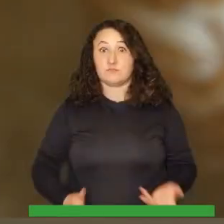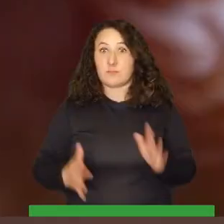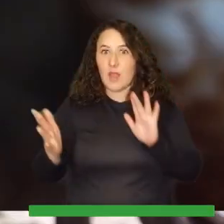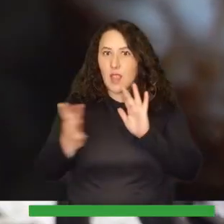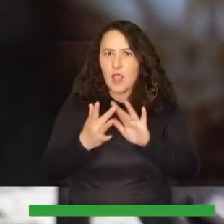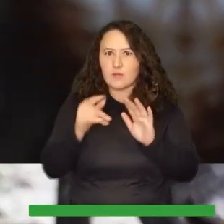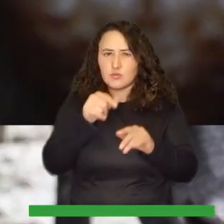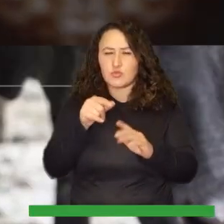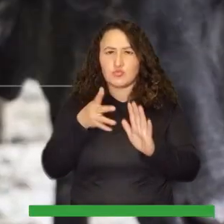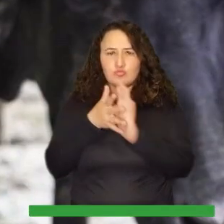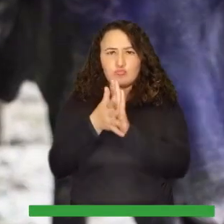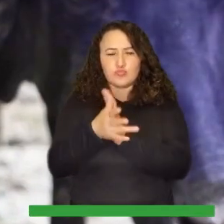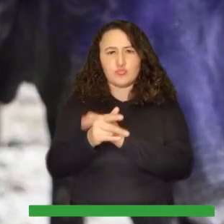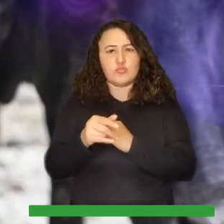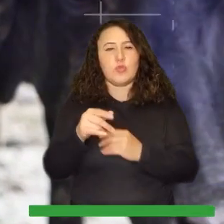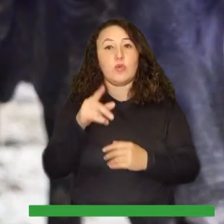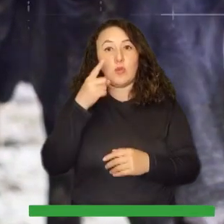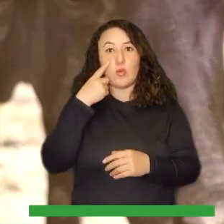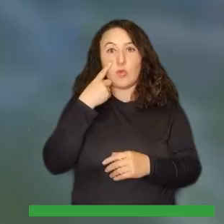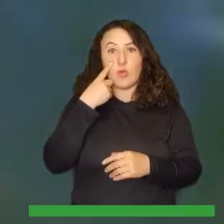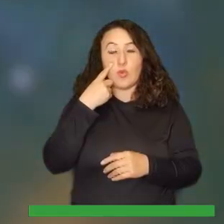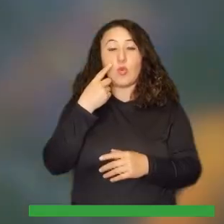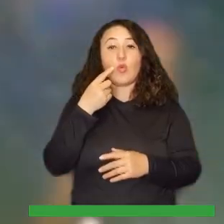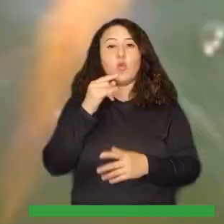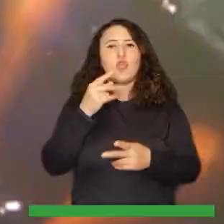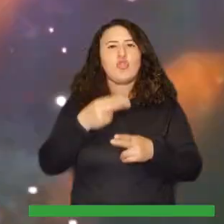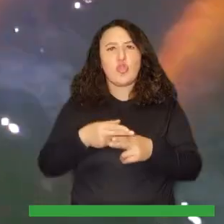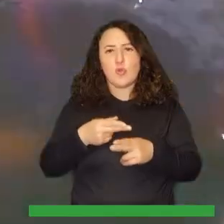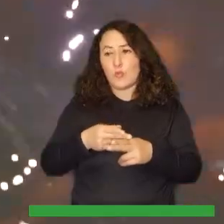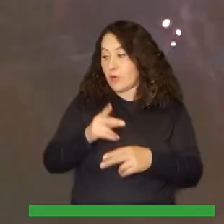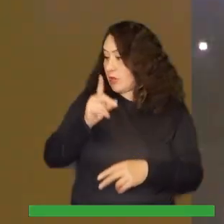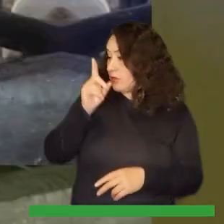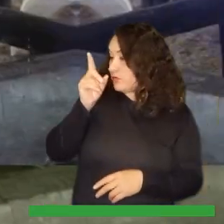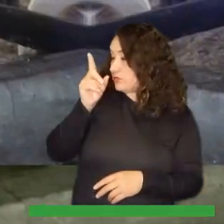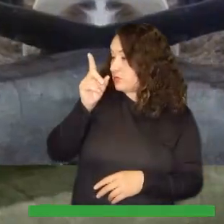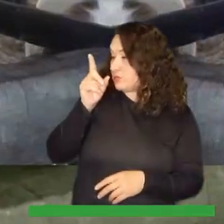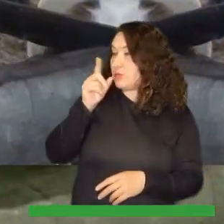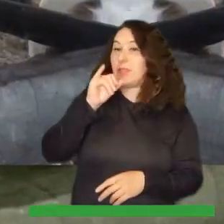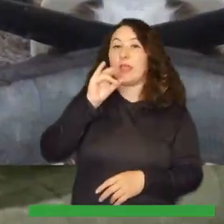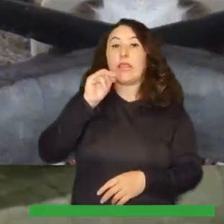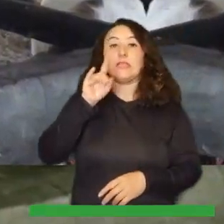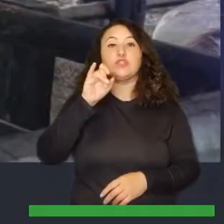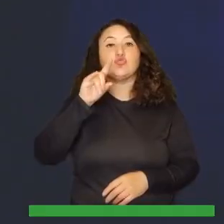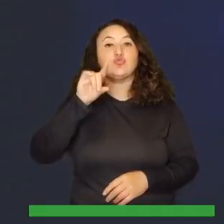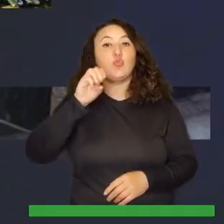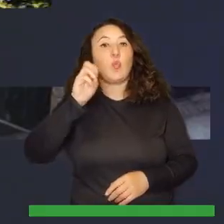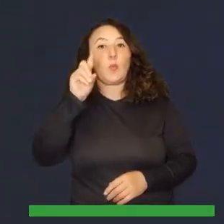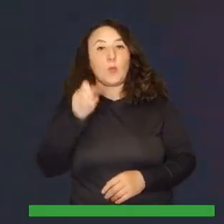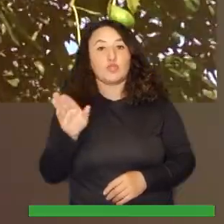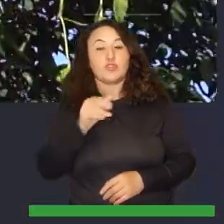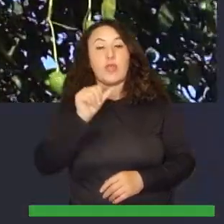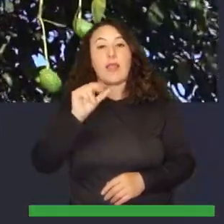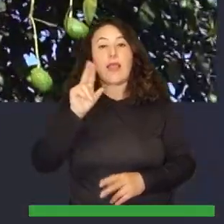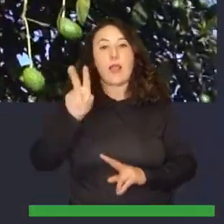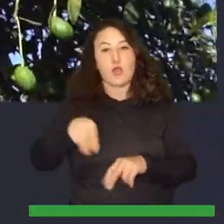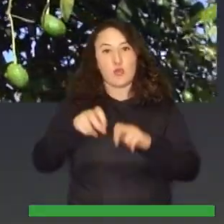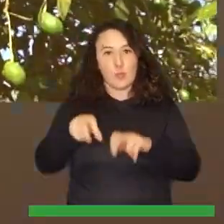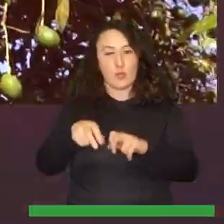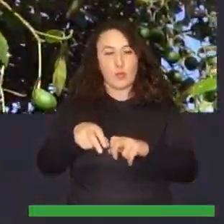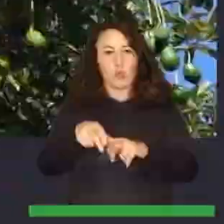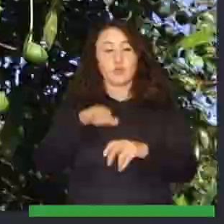De acuerdo con la definición del IICA, se les llama insumos agropecuarios a los productos de origen natural, biotecnológico o